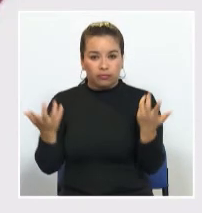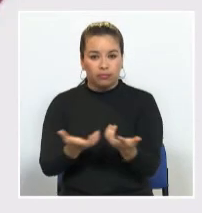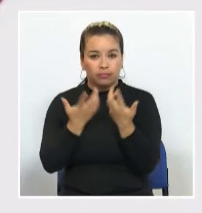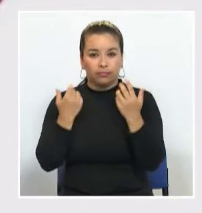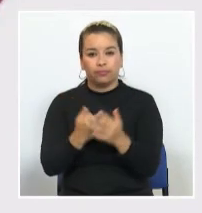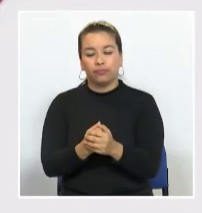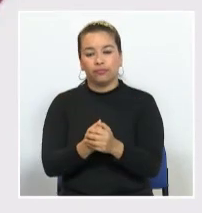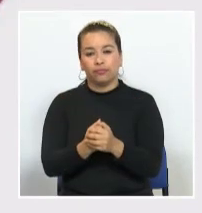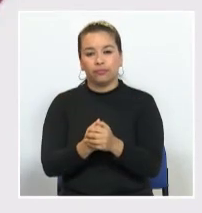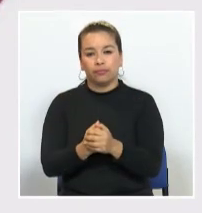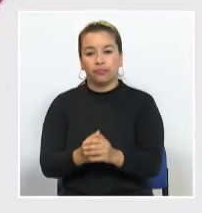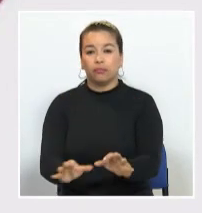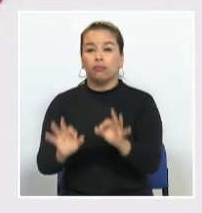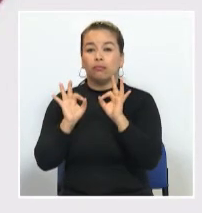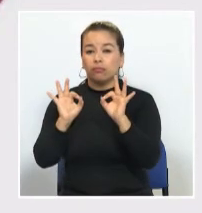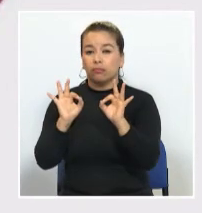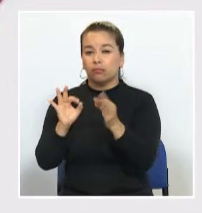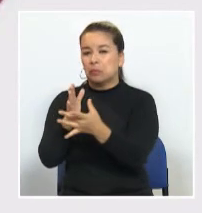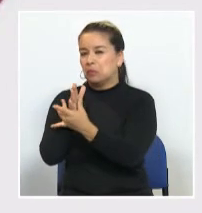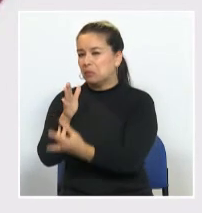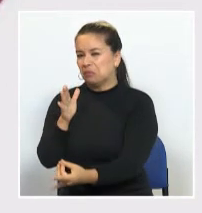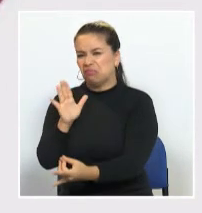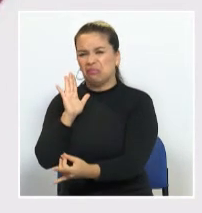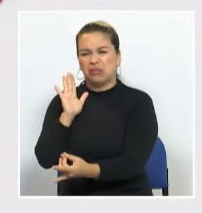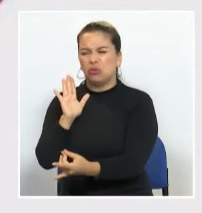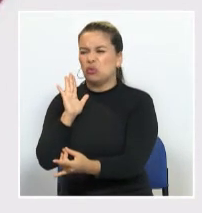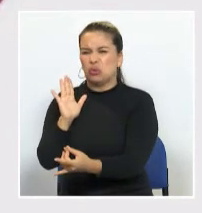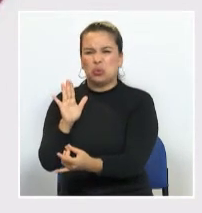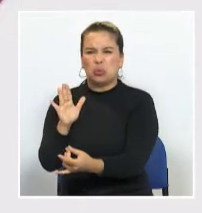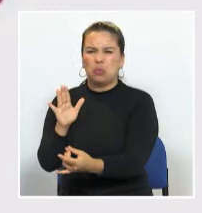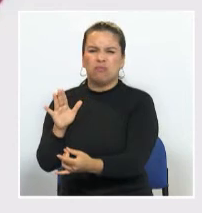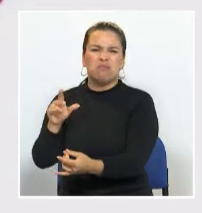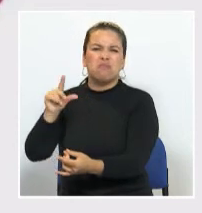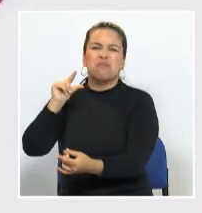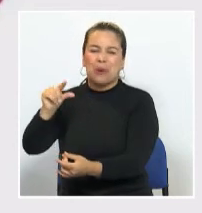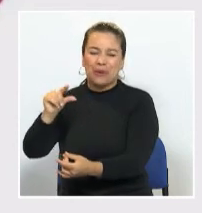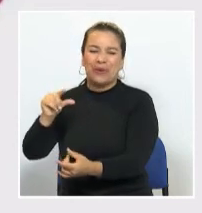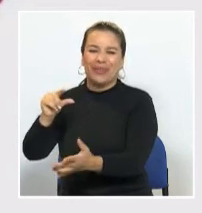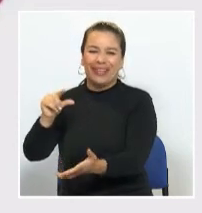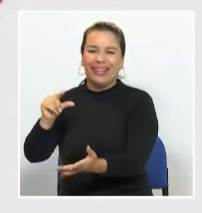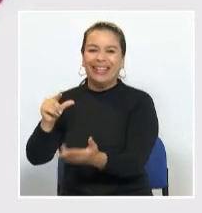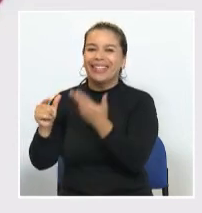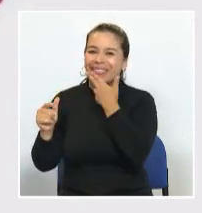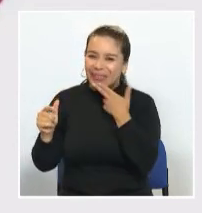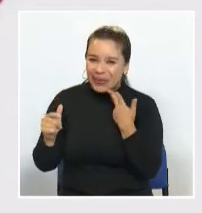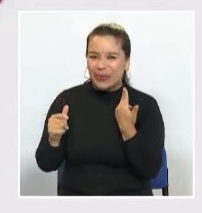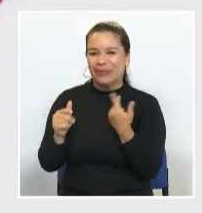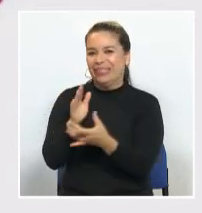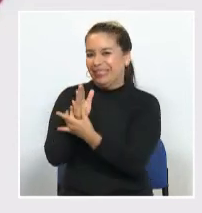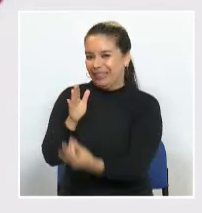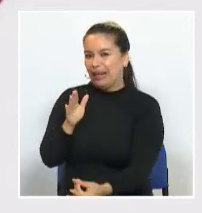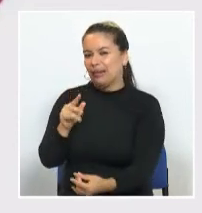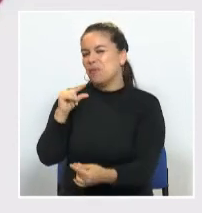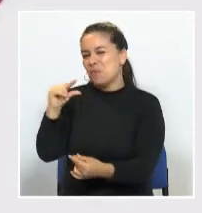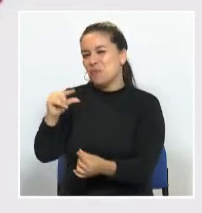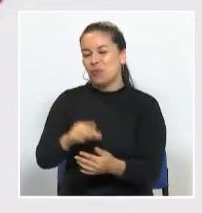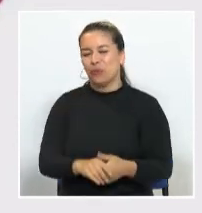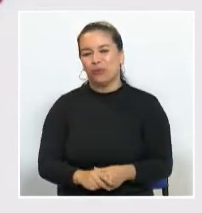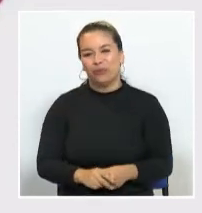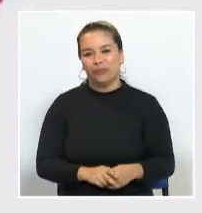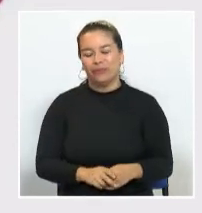dieta pobre en grasas saturadas, en dulces, y evitar todas las